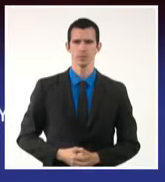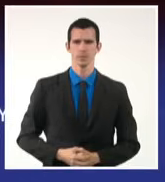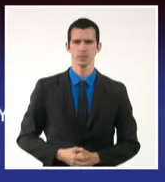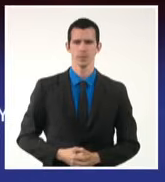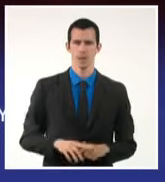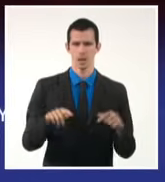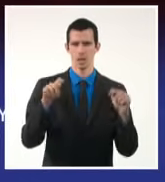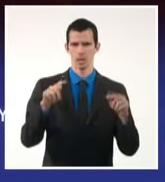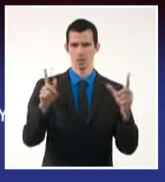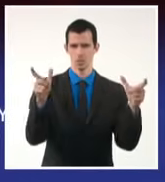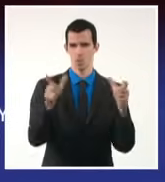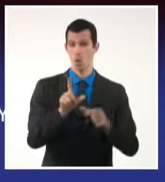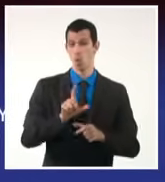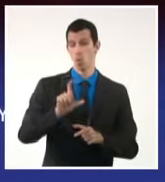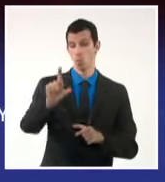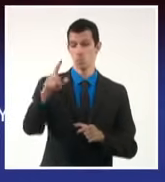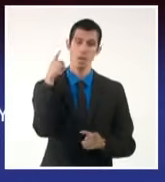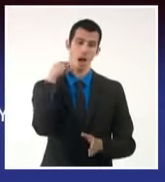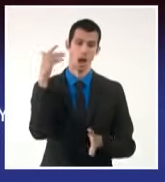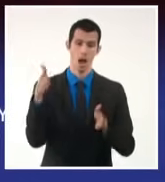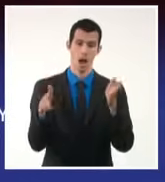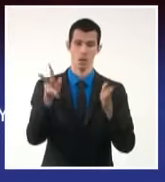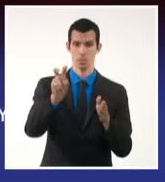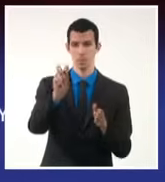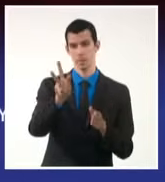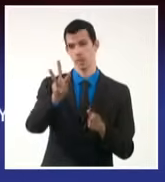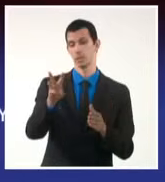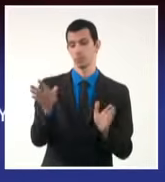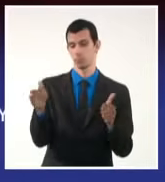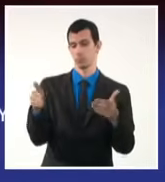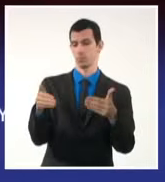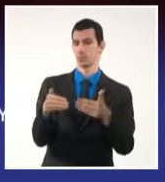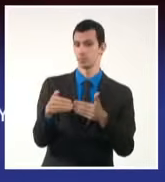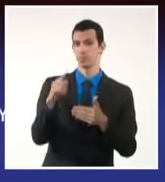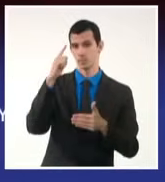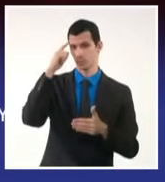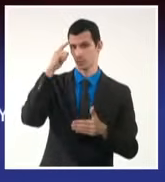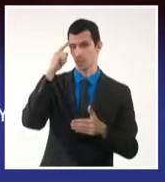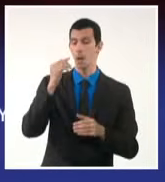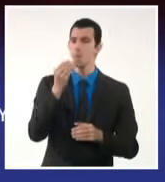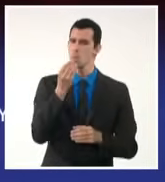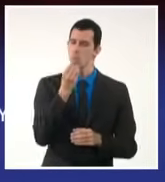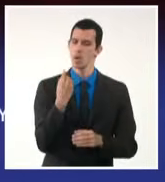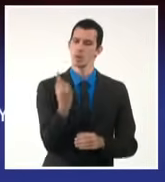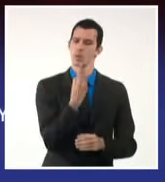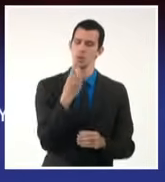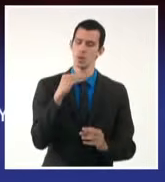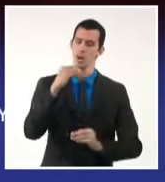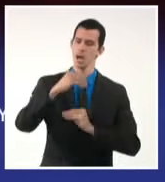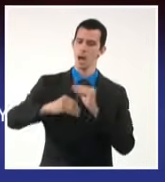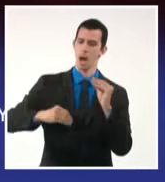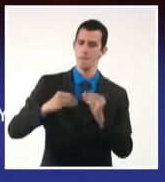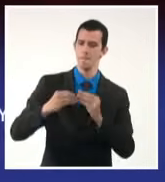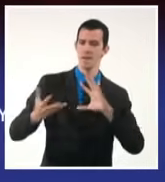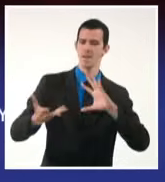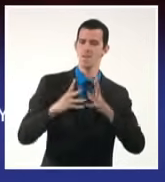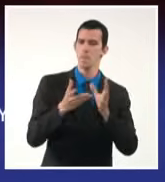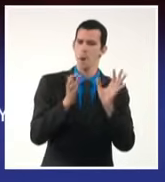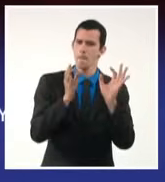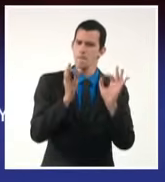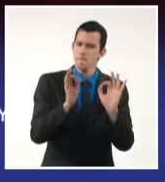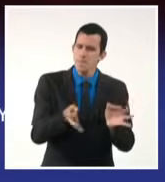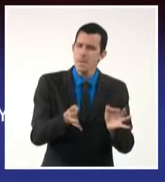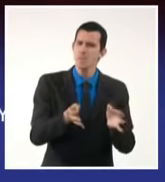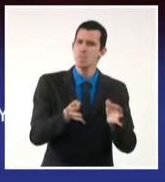del 2023 puede marcar el inicio de una nueva tendencia en el comportamiento de la economía